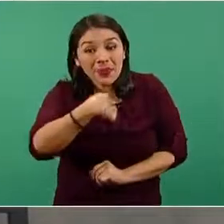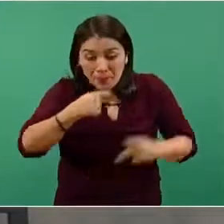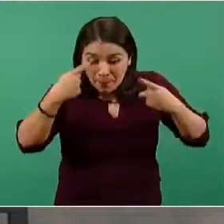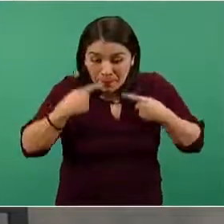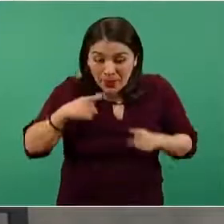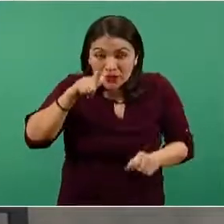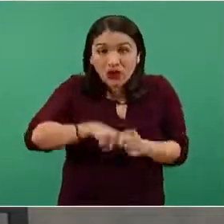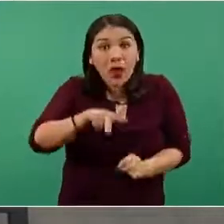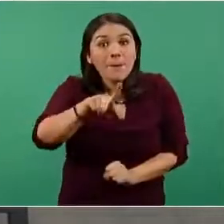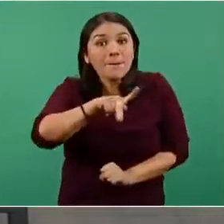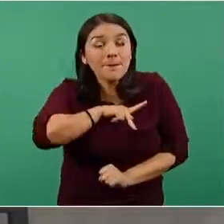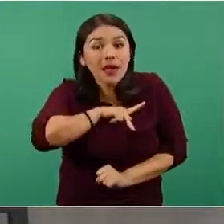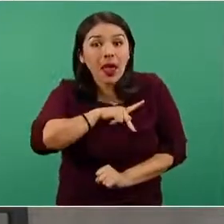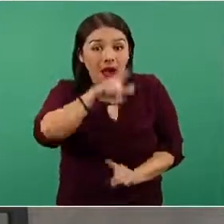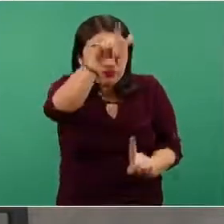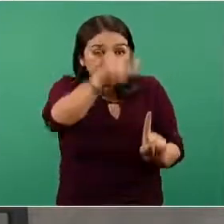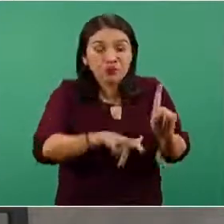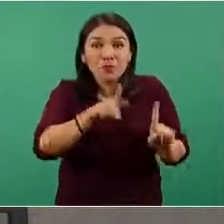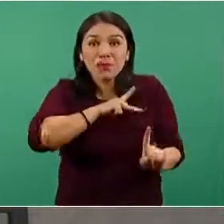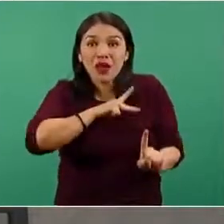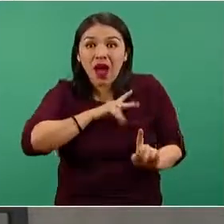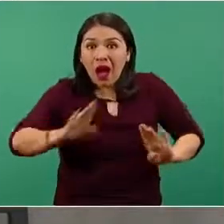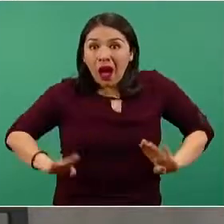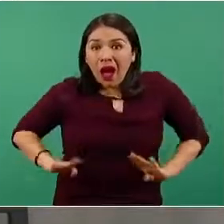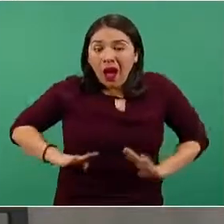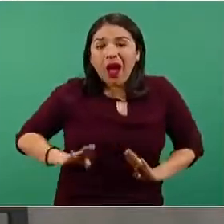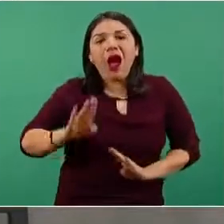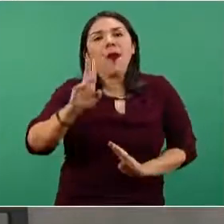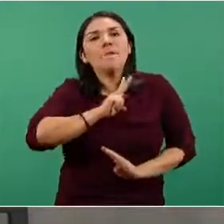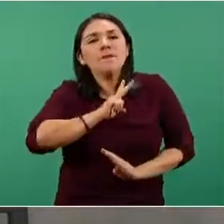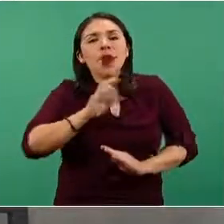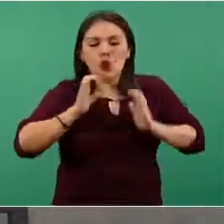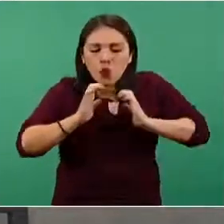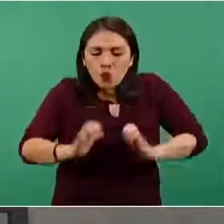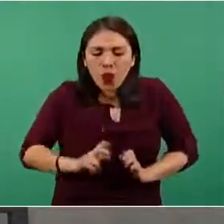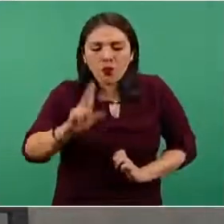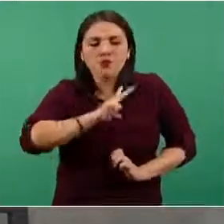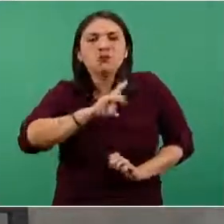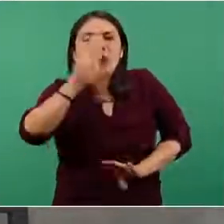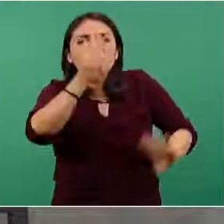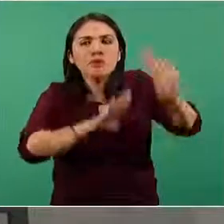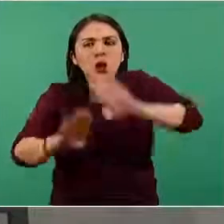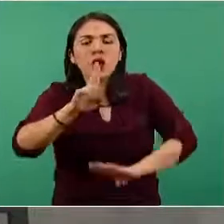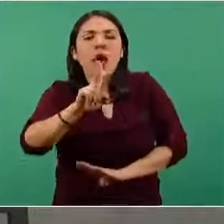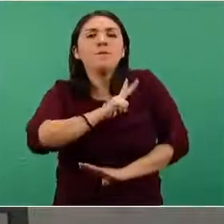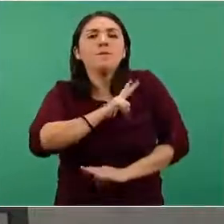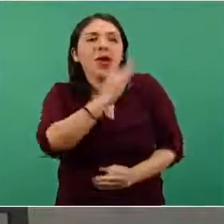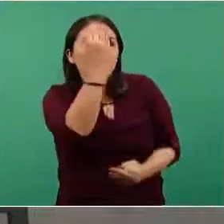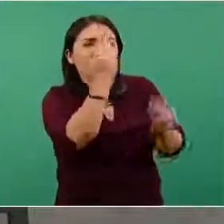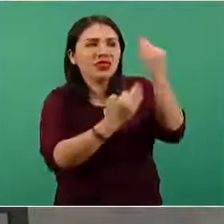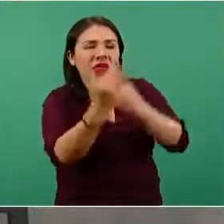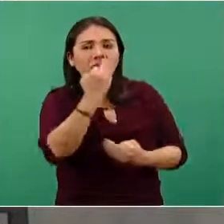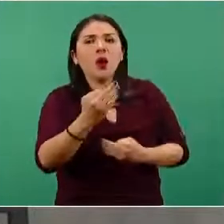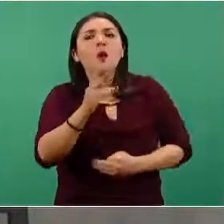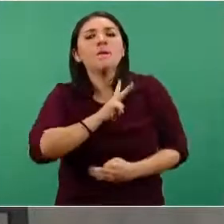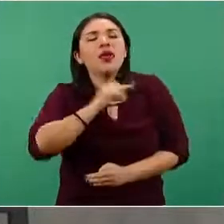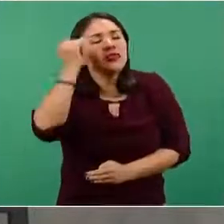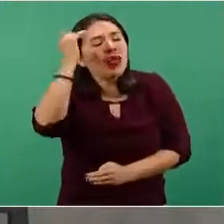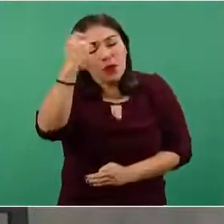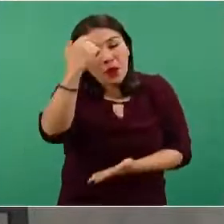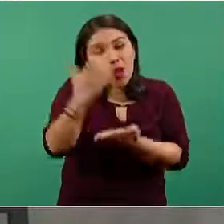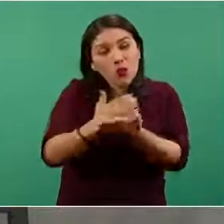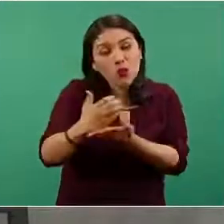particulares a mi situación de salud, mis condiciones biológicas, mi tratamiento, mi tiempo de